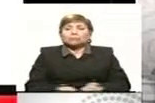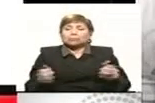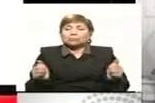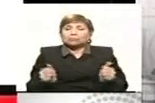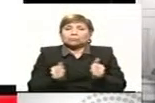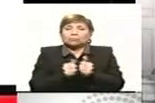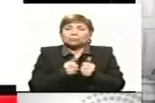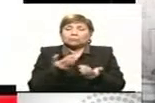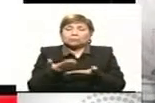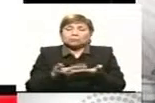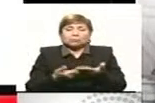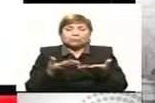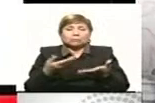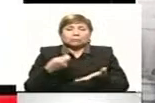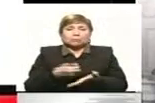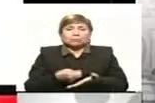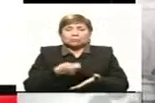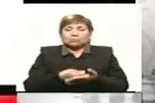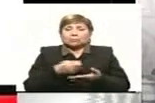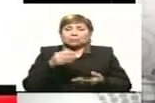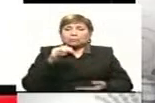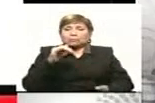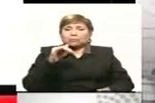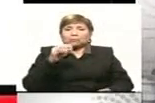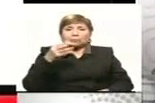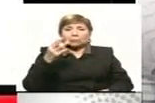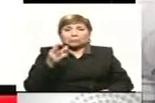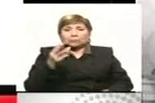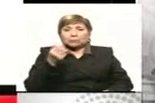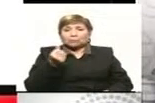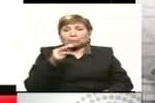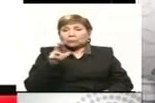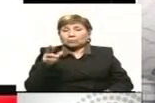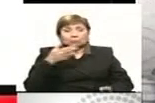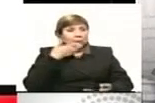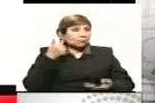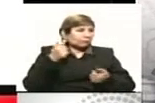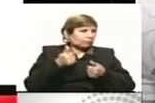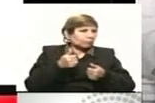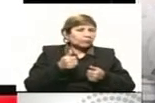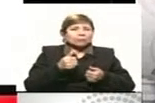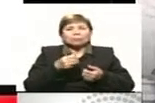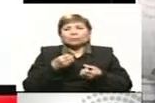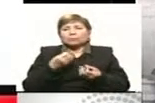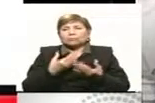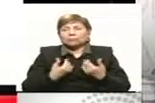pues, necesitando inversiones en un hardware más importante, en mejores de un